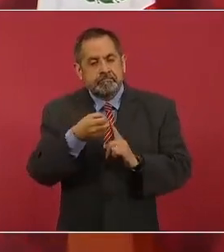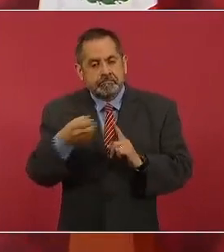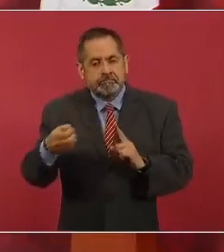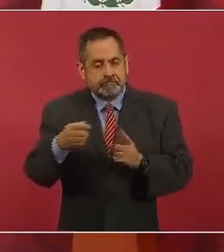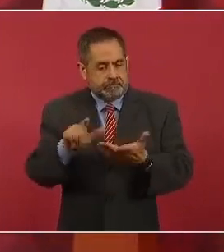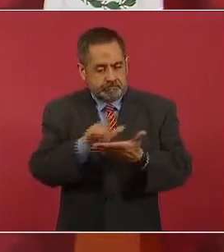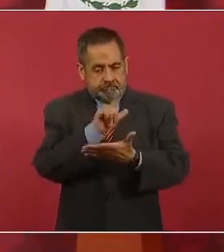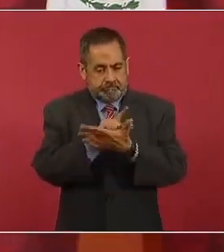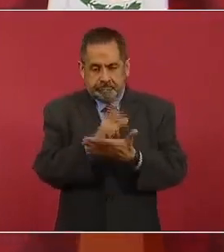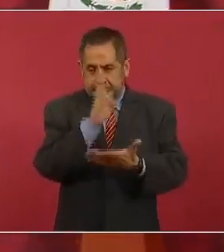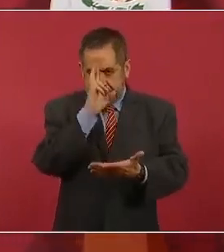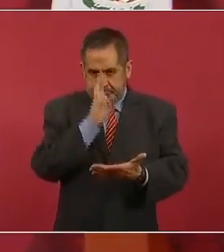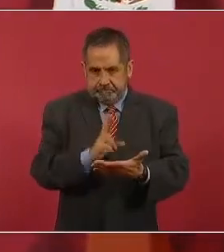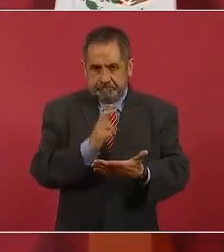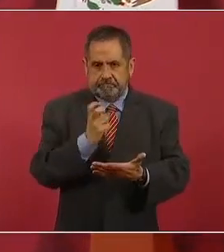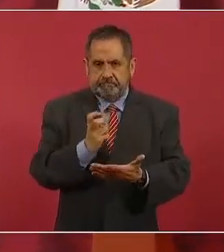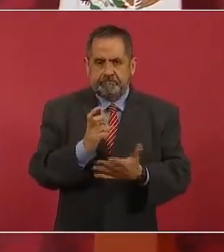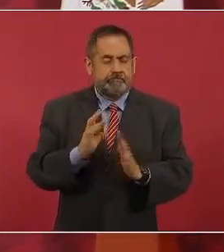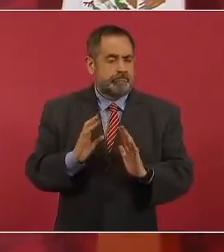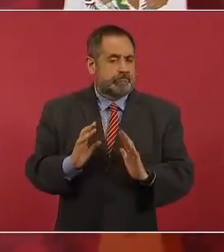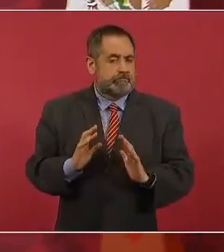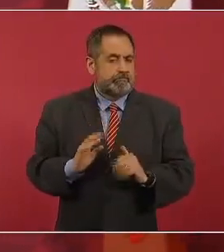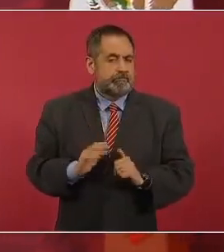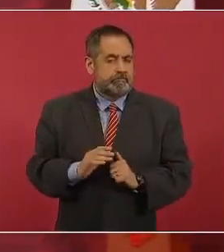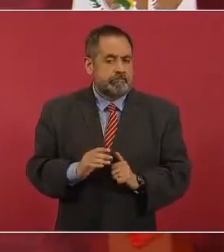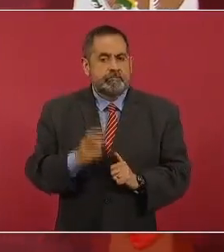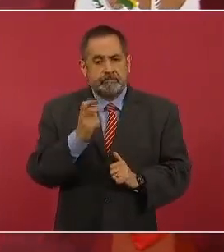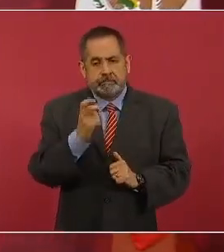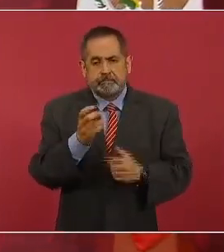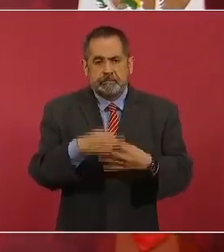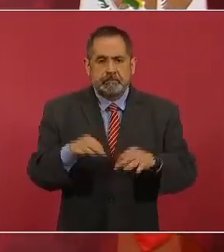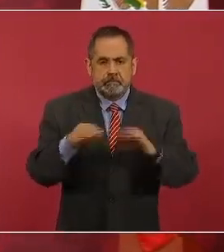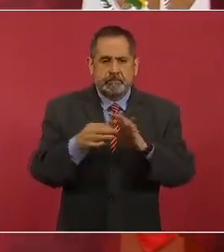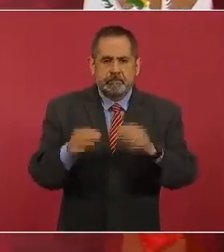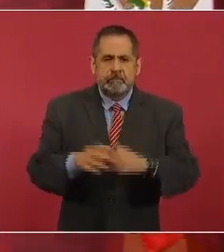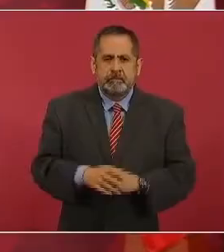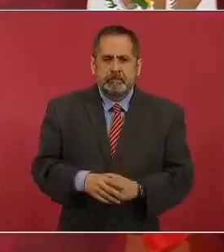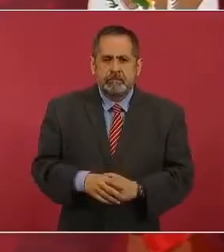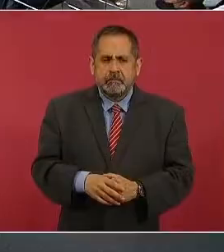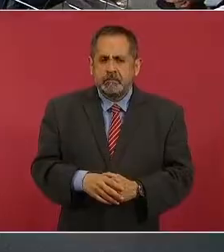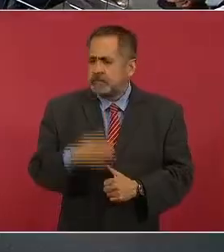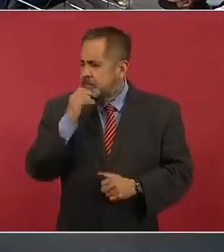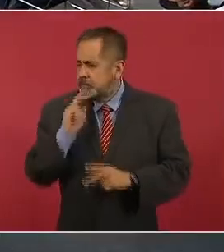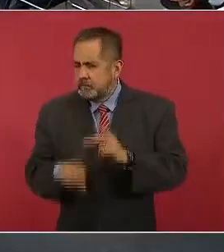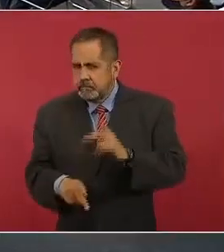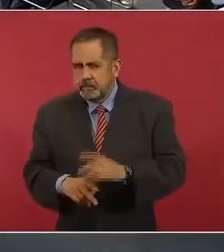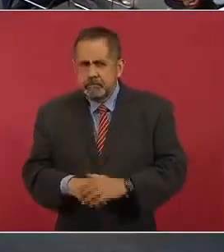con legalidad y sí va a ser importante. No sé qué tenías ahí.